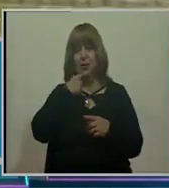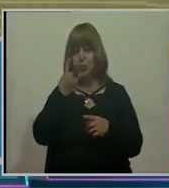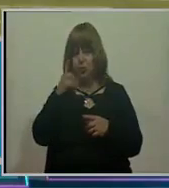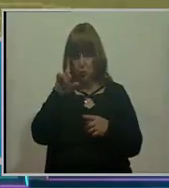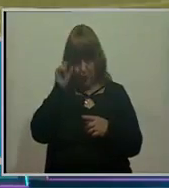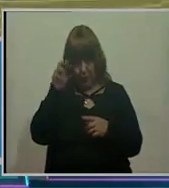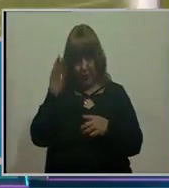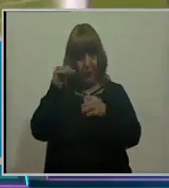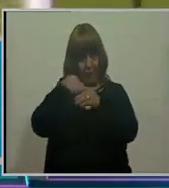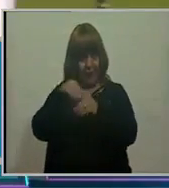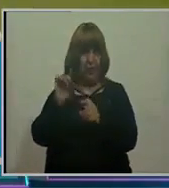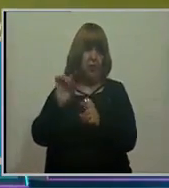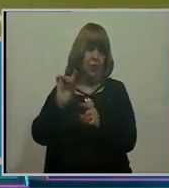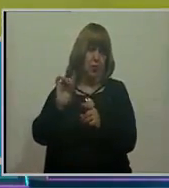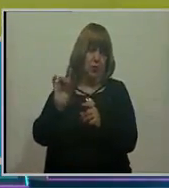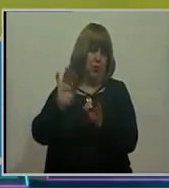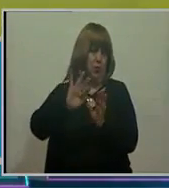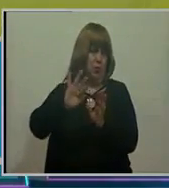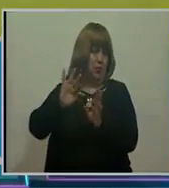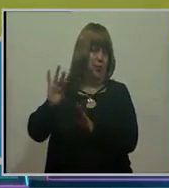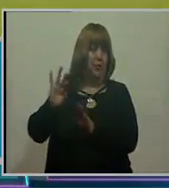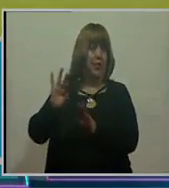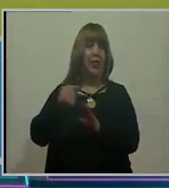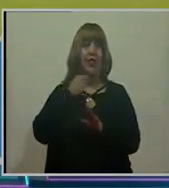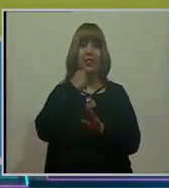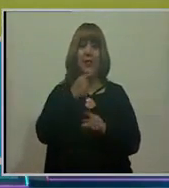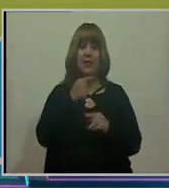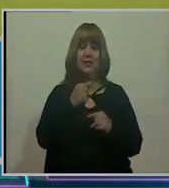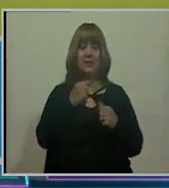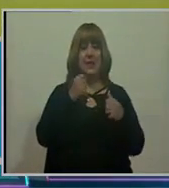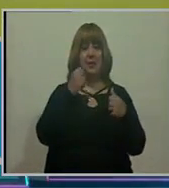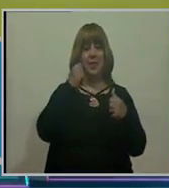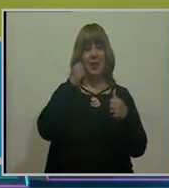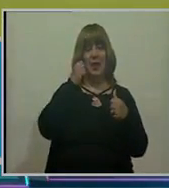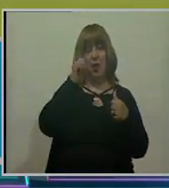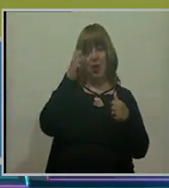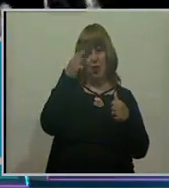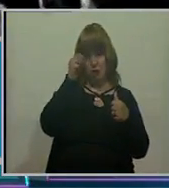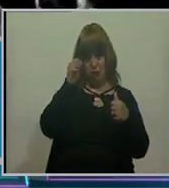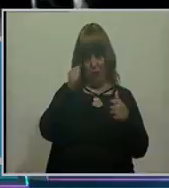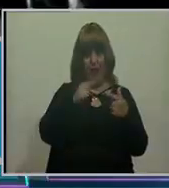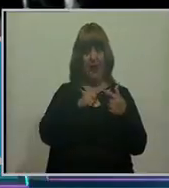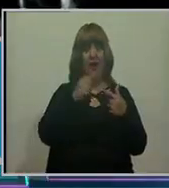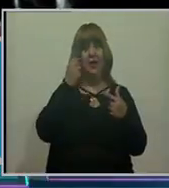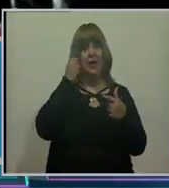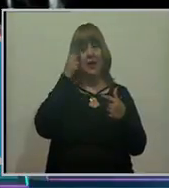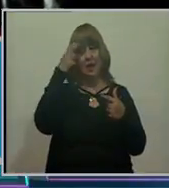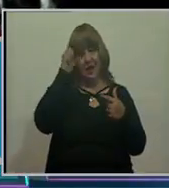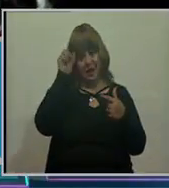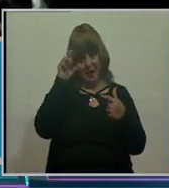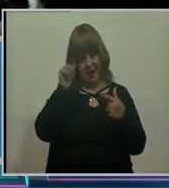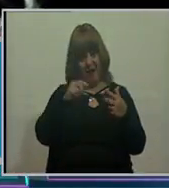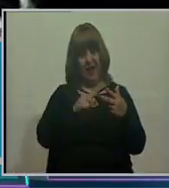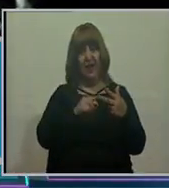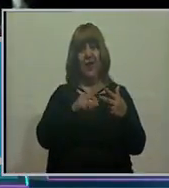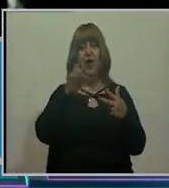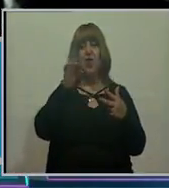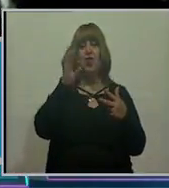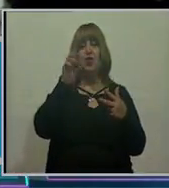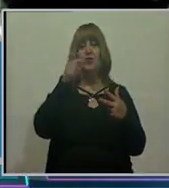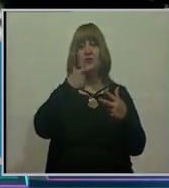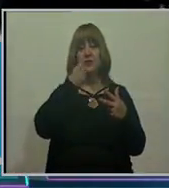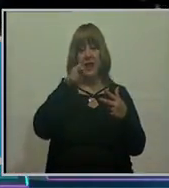No, en este caso no. Lo que dicen es que los jugadores Guillermo Ochoa, Carlos Salcedo, Herrera, Gallardo, Giovanni Dos